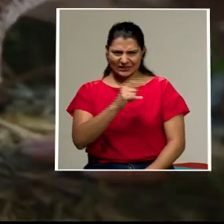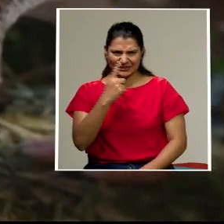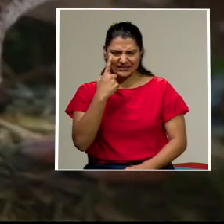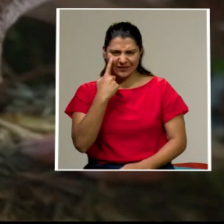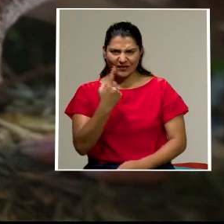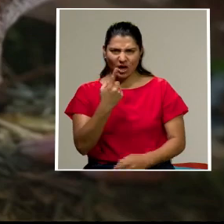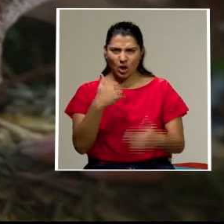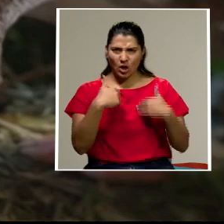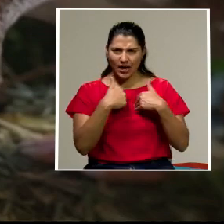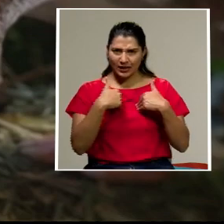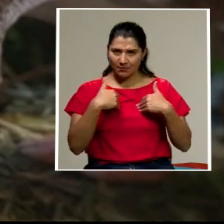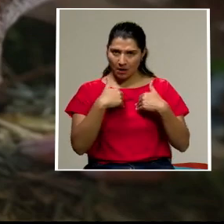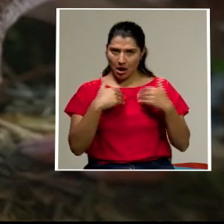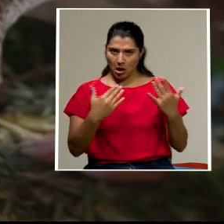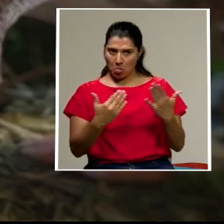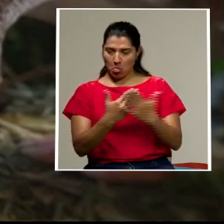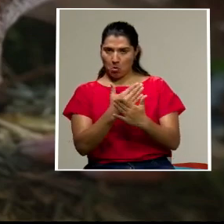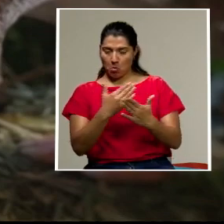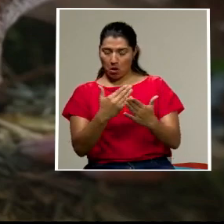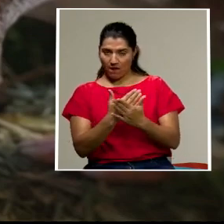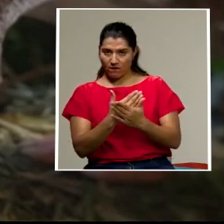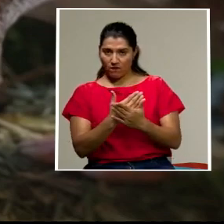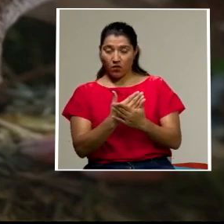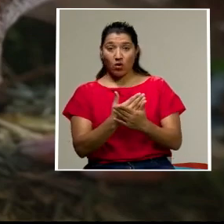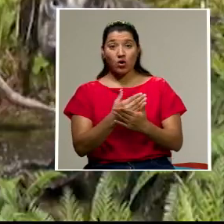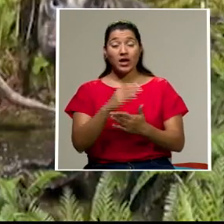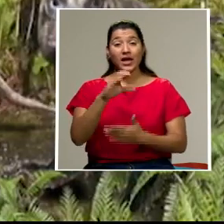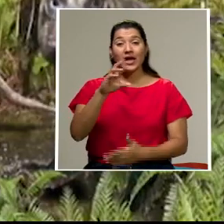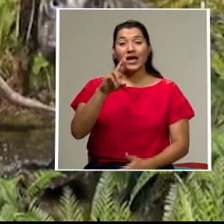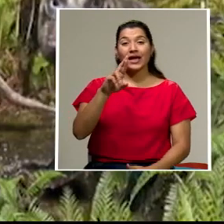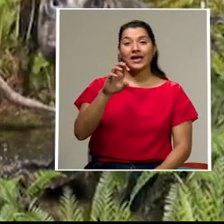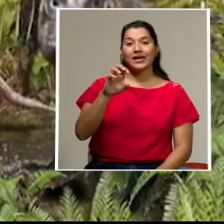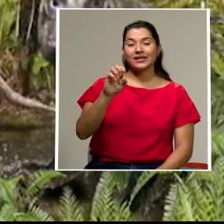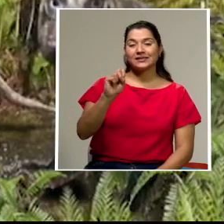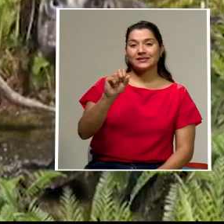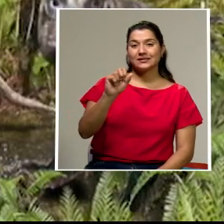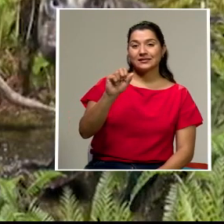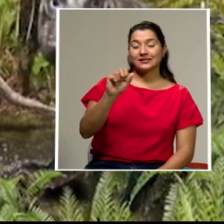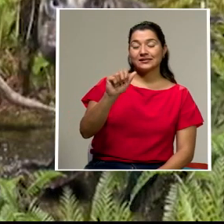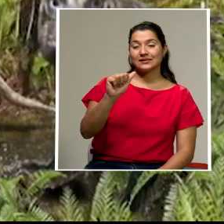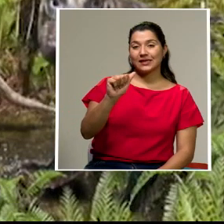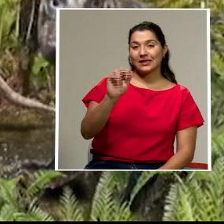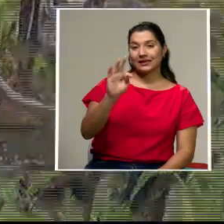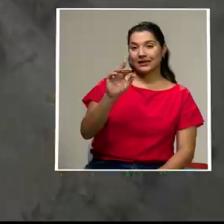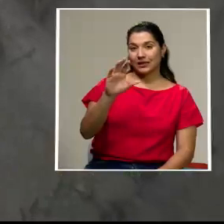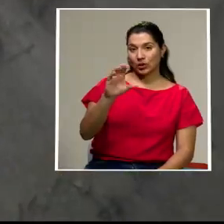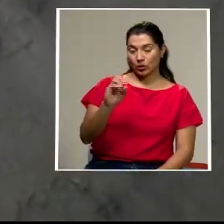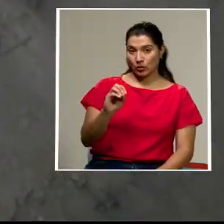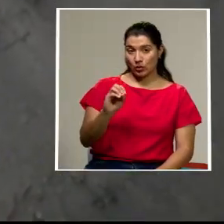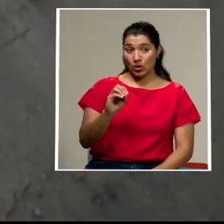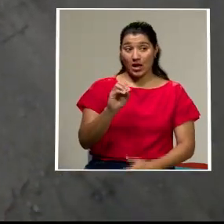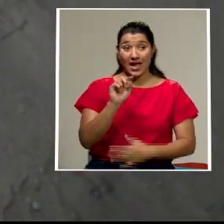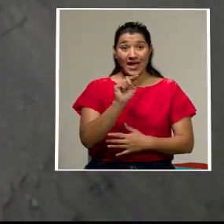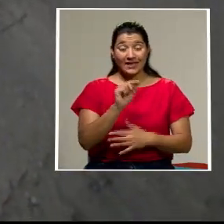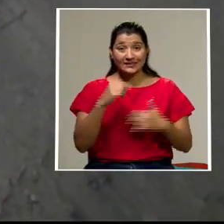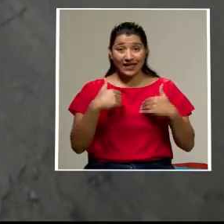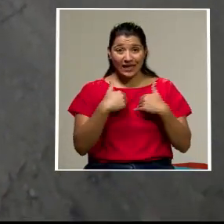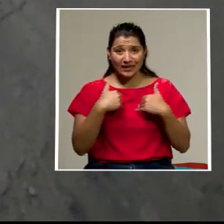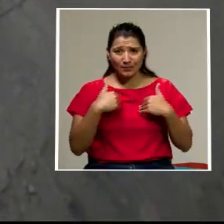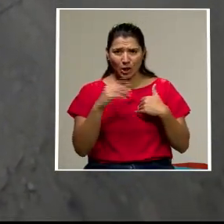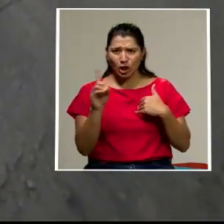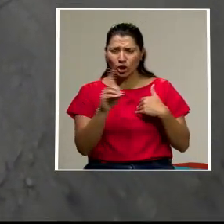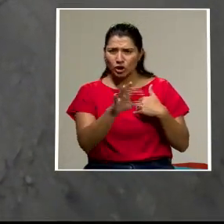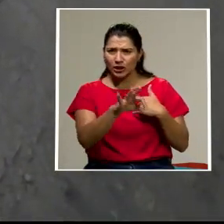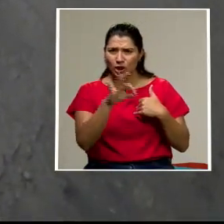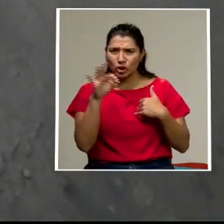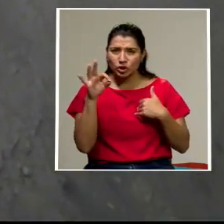tsen, una nueva especie de mamífero del Cretácico superior descubierto en la Patagonia chilena. Los restos de este animal fueron encontrados